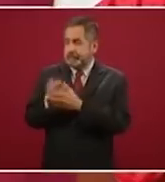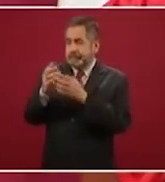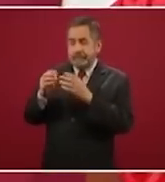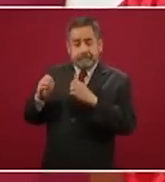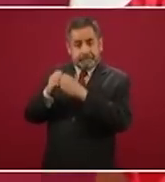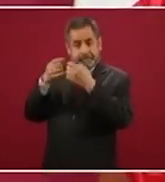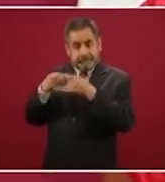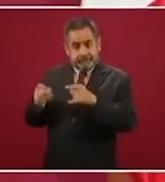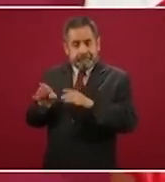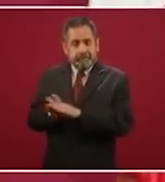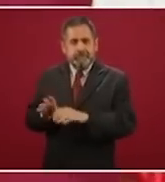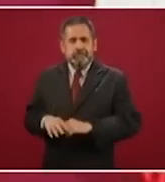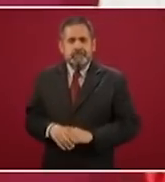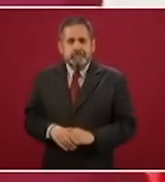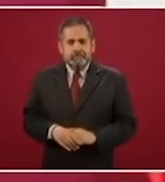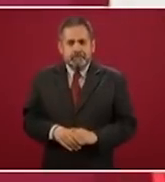emergencia?